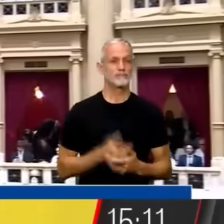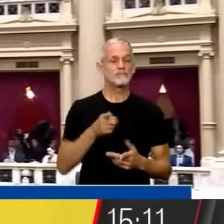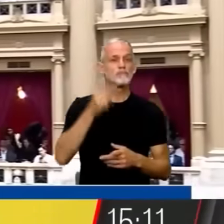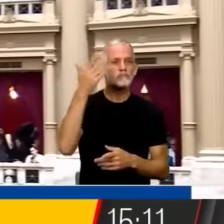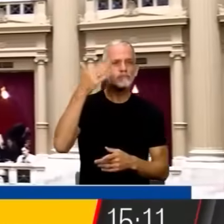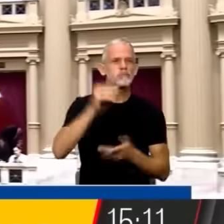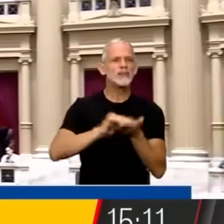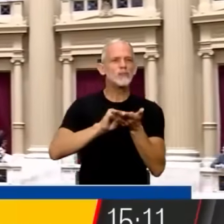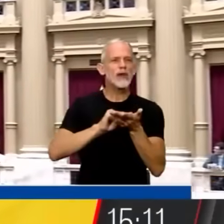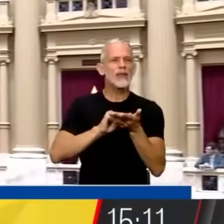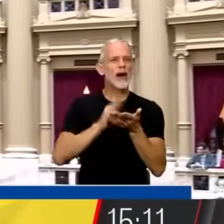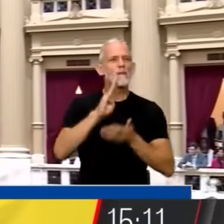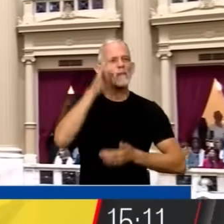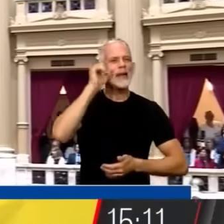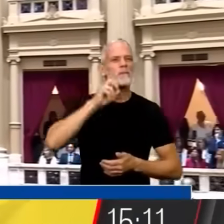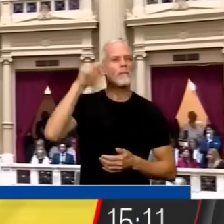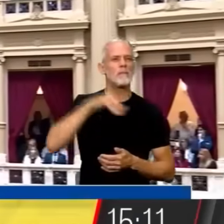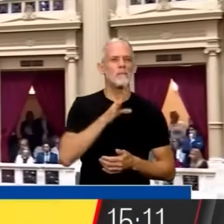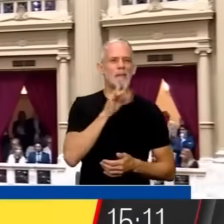Tiene la palabra la diputada Miriam Bregman.